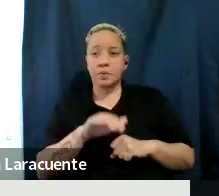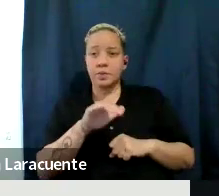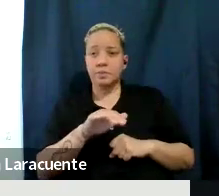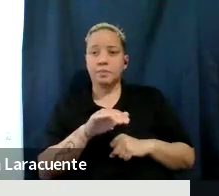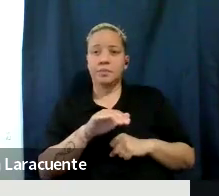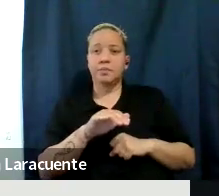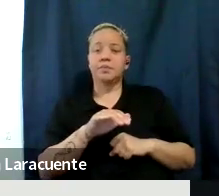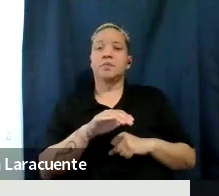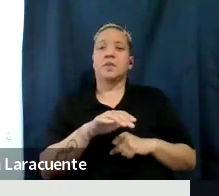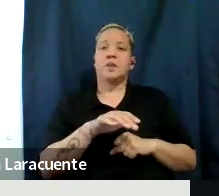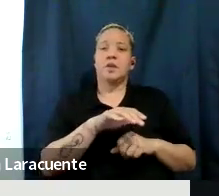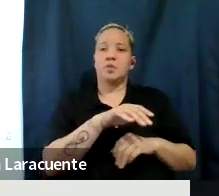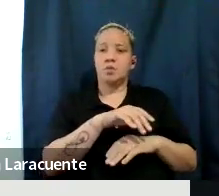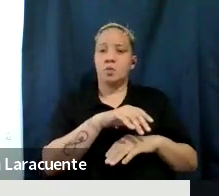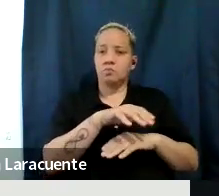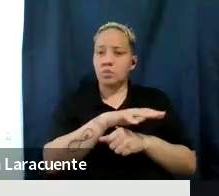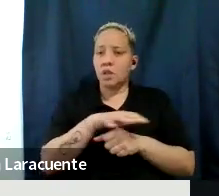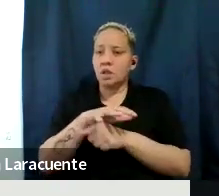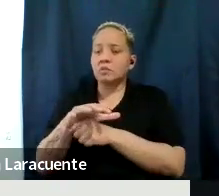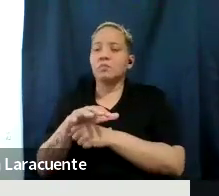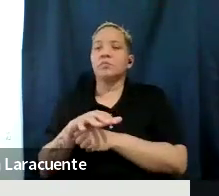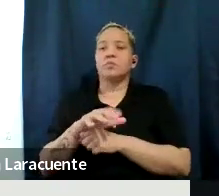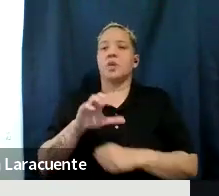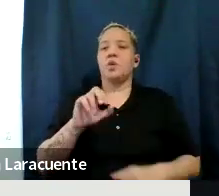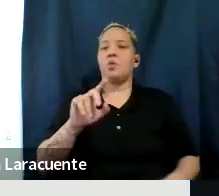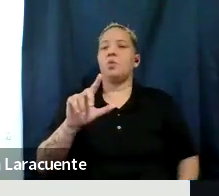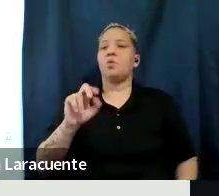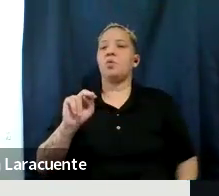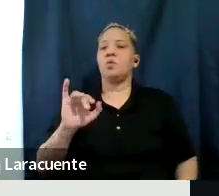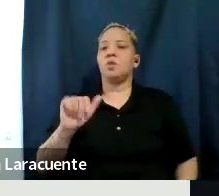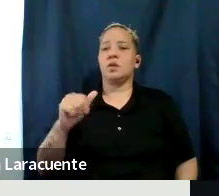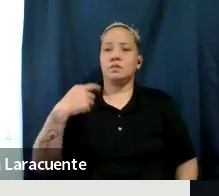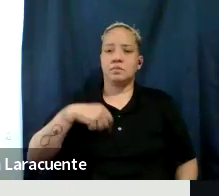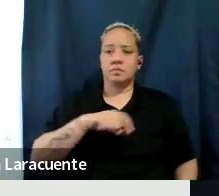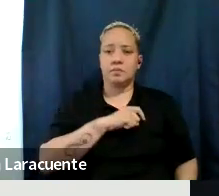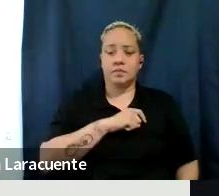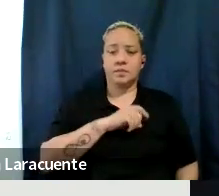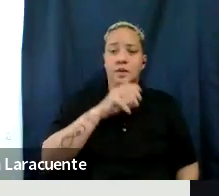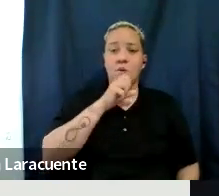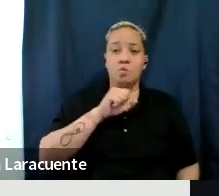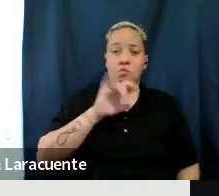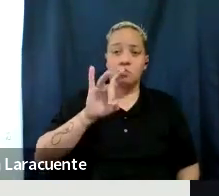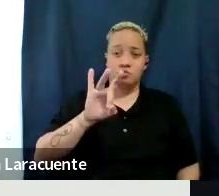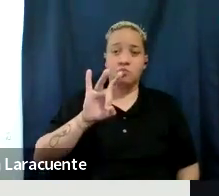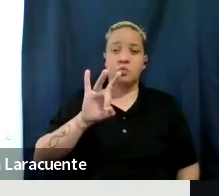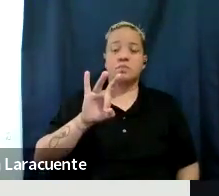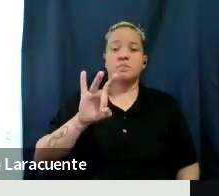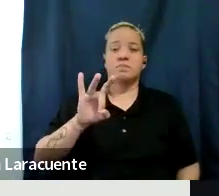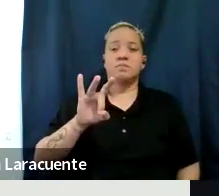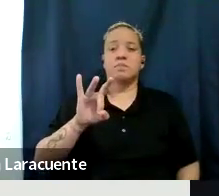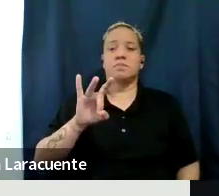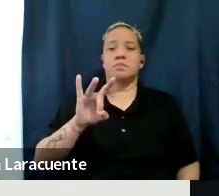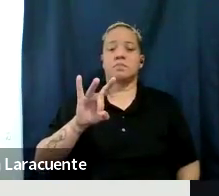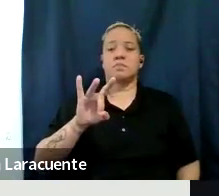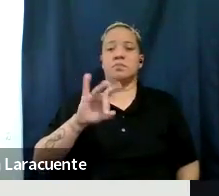colonias españolas, o por ser todavía colonias españolas. A la edad de 8 años, cuando Juan